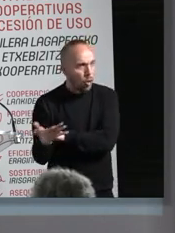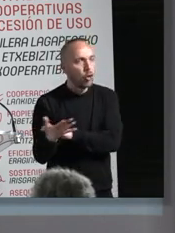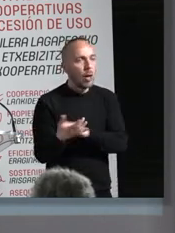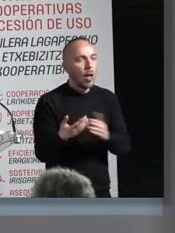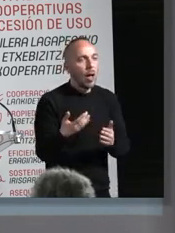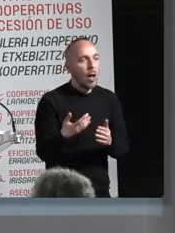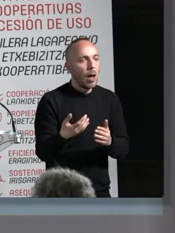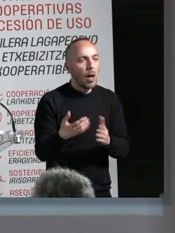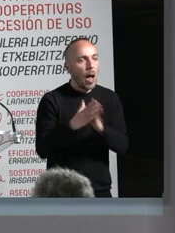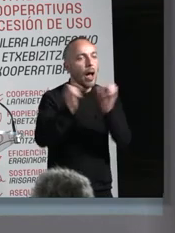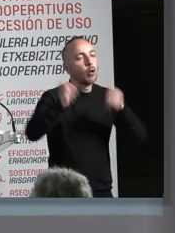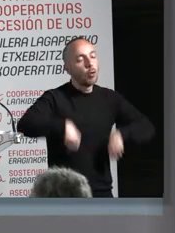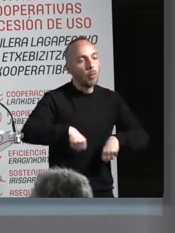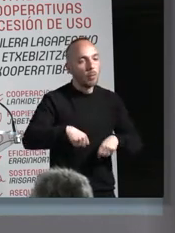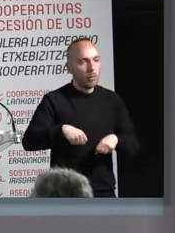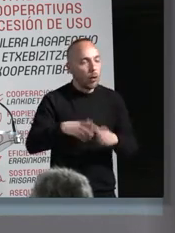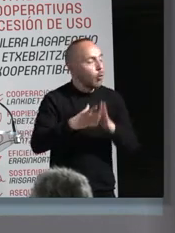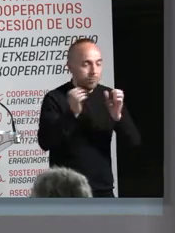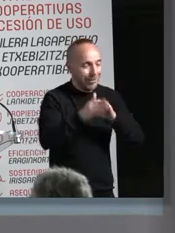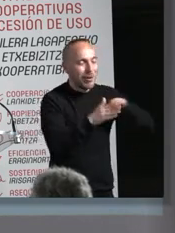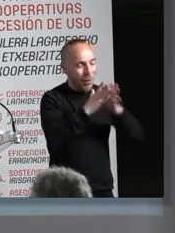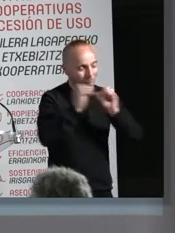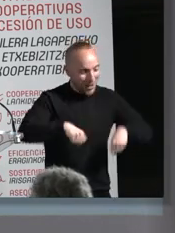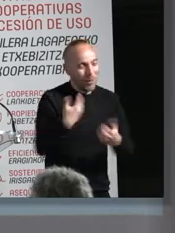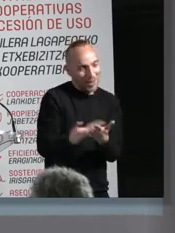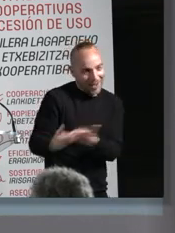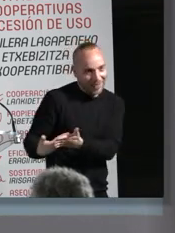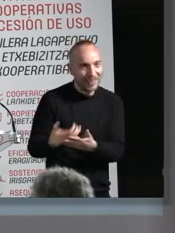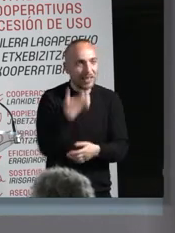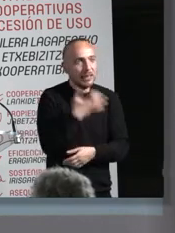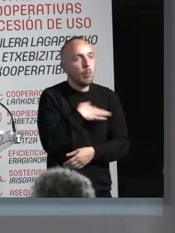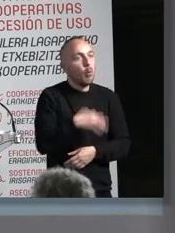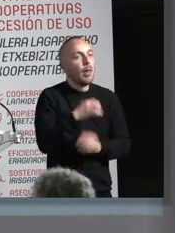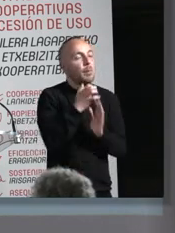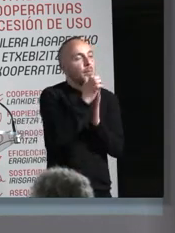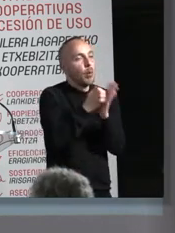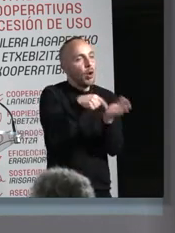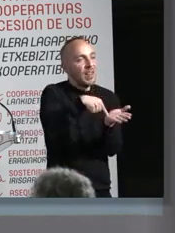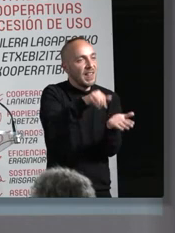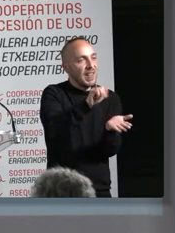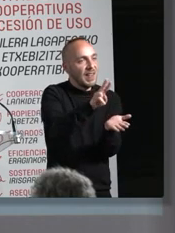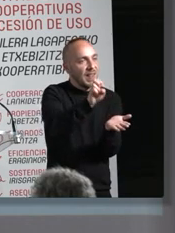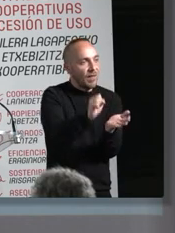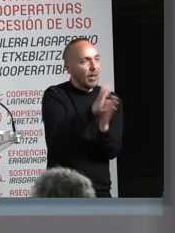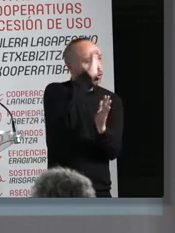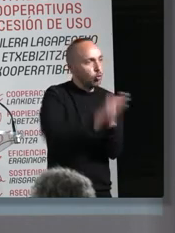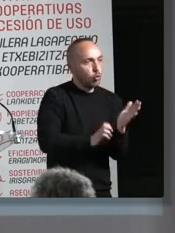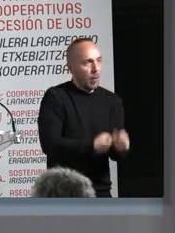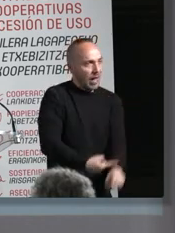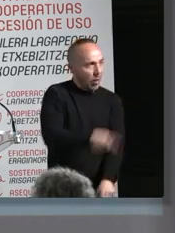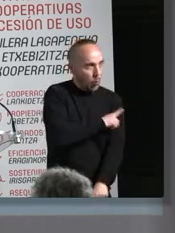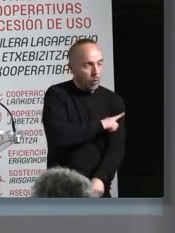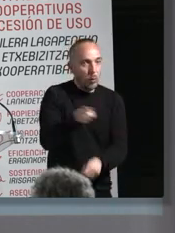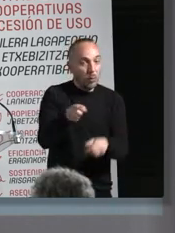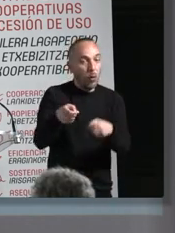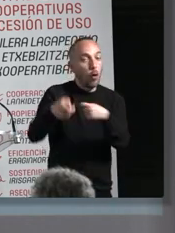escuchando. Medidas fiscales, evidentemente, tanto si se puede conseguir el IVA súper reducido, que las sociedades de régimen de alquiler,